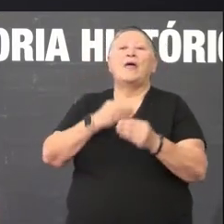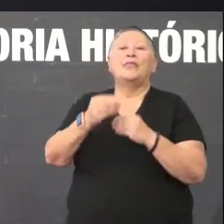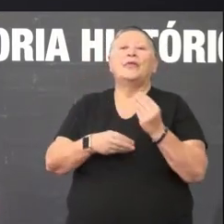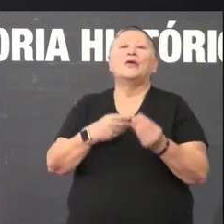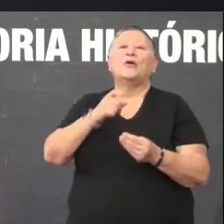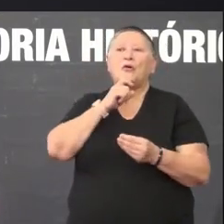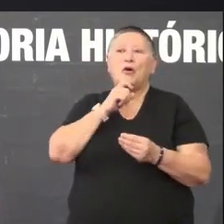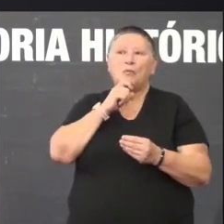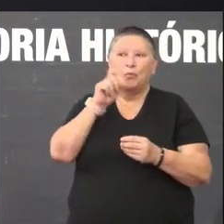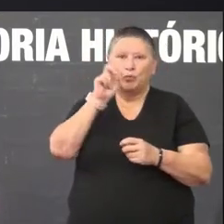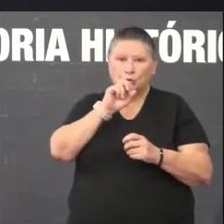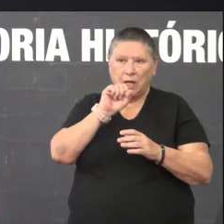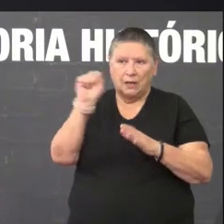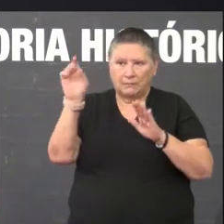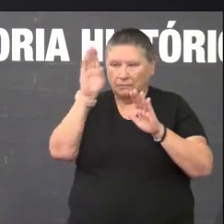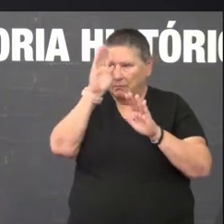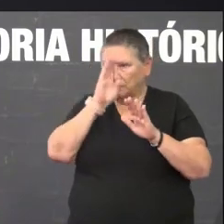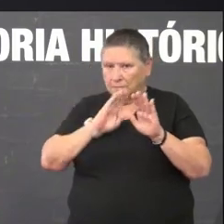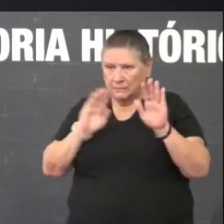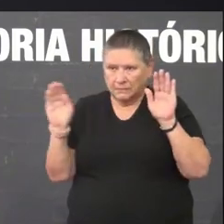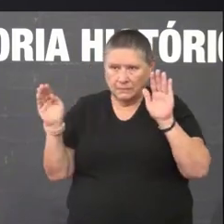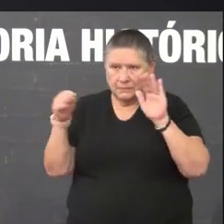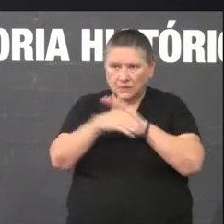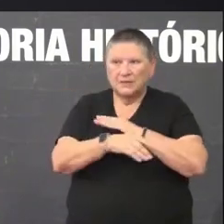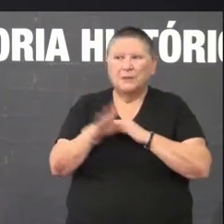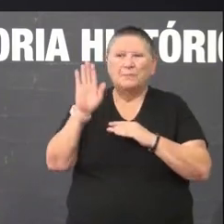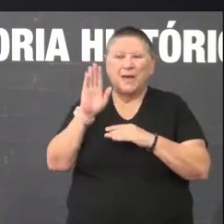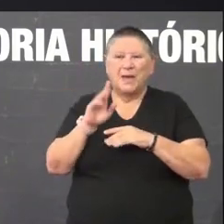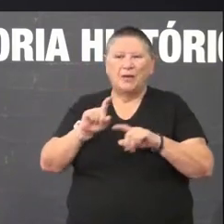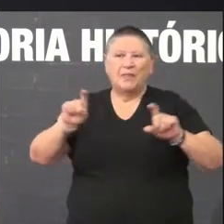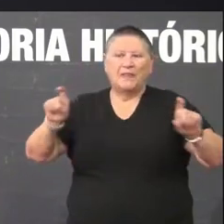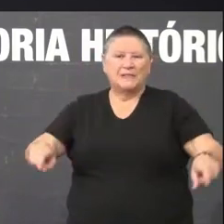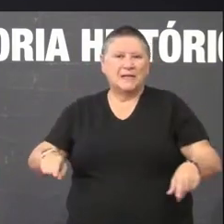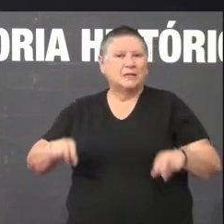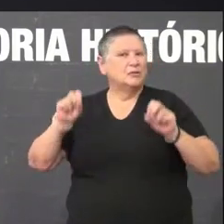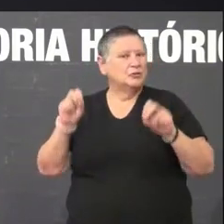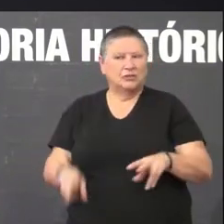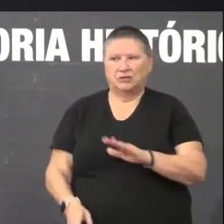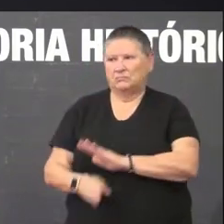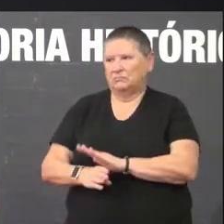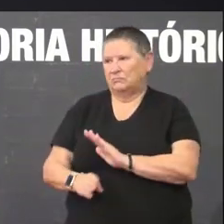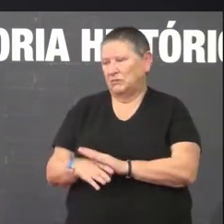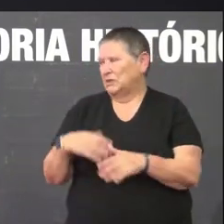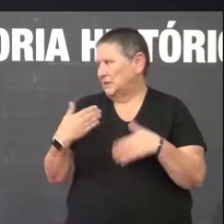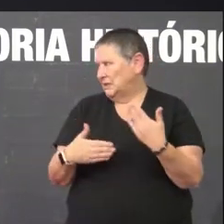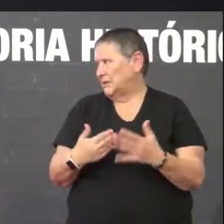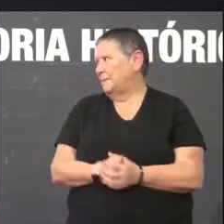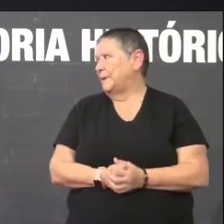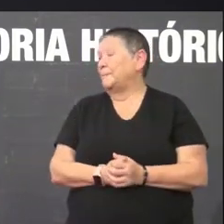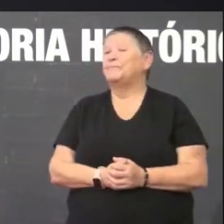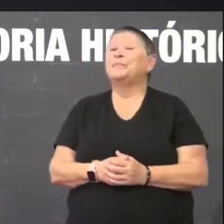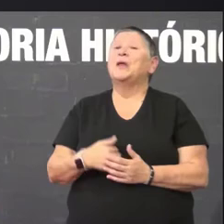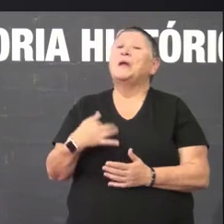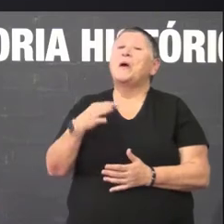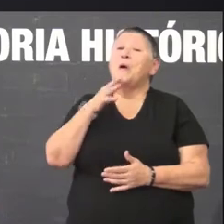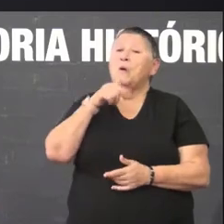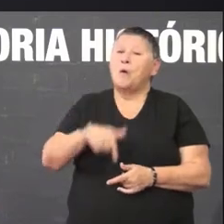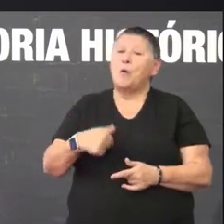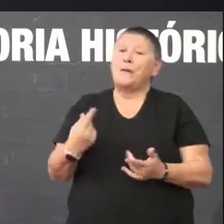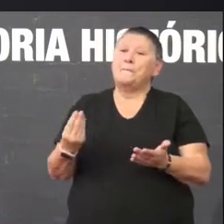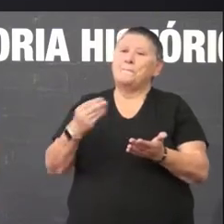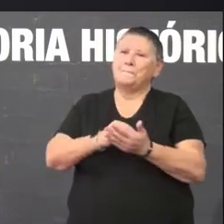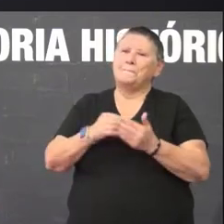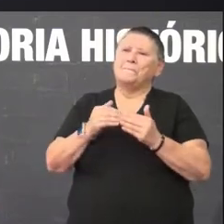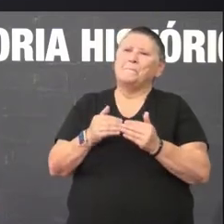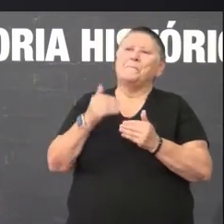dende a clandestinidade, pero sempre sin descanso. Pero nesta palestra queremos ir un paso máis aló de falar simplemente de